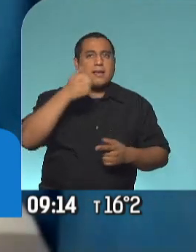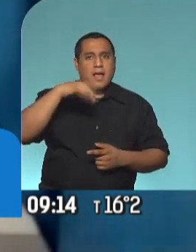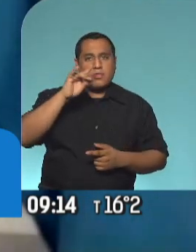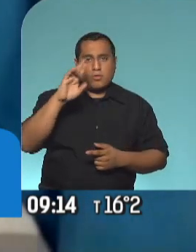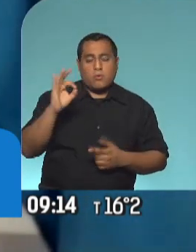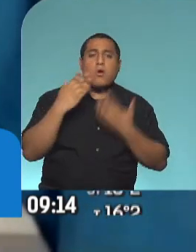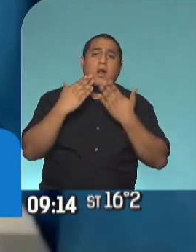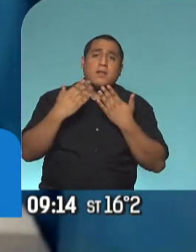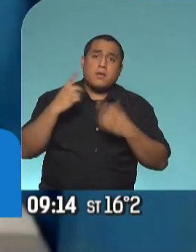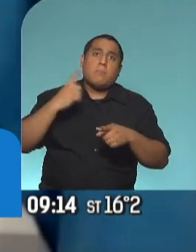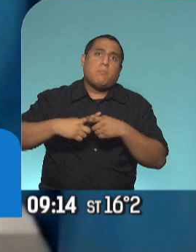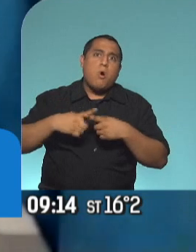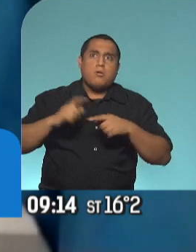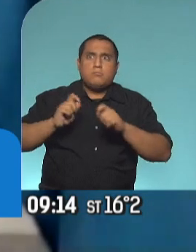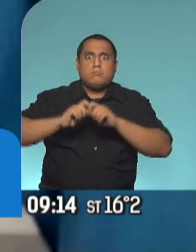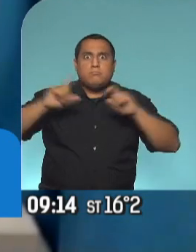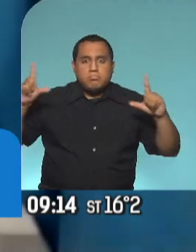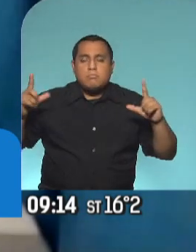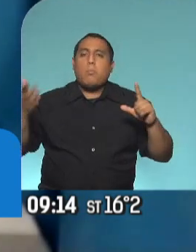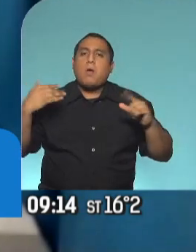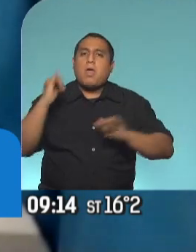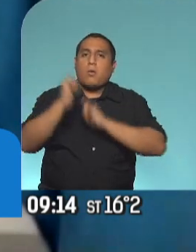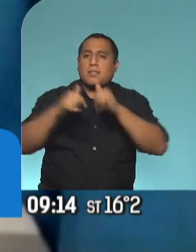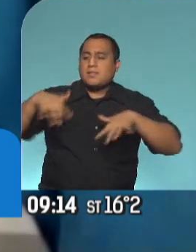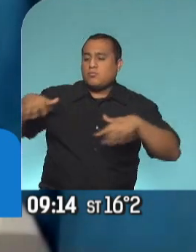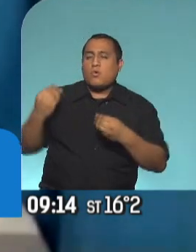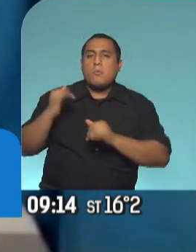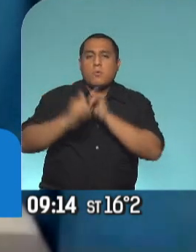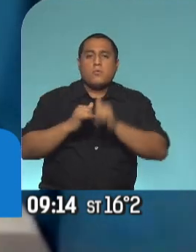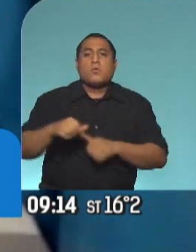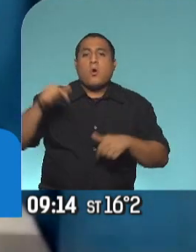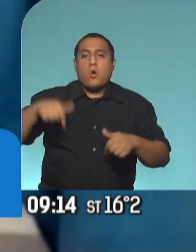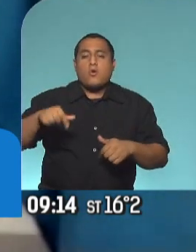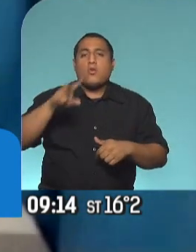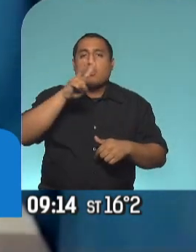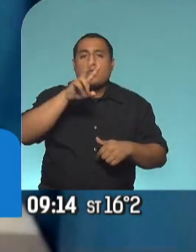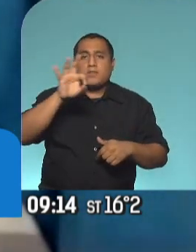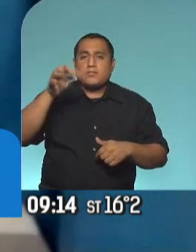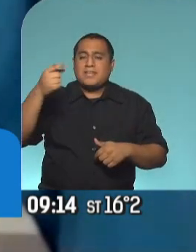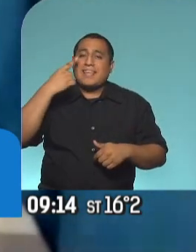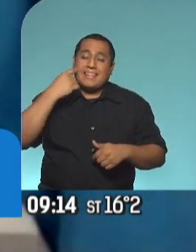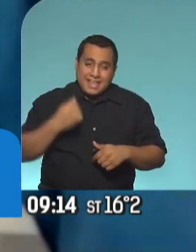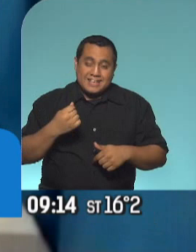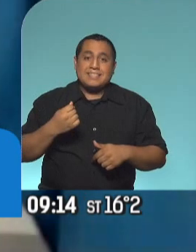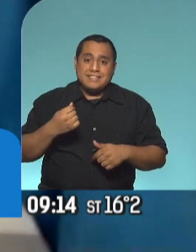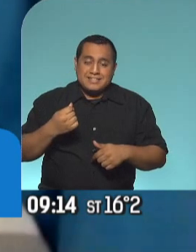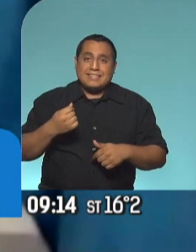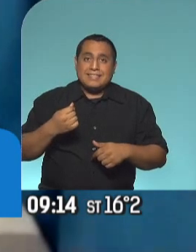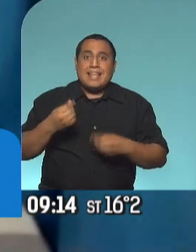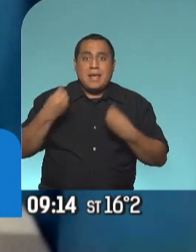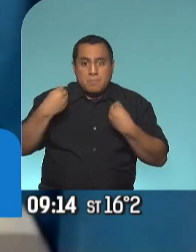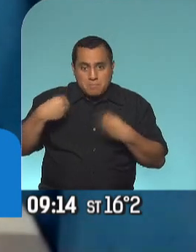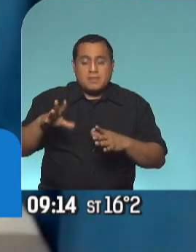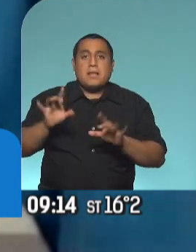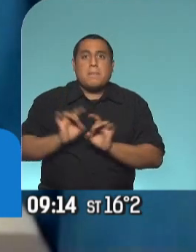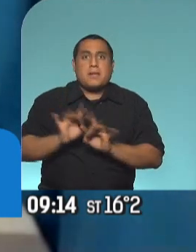esta posibilidad que nos dan de comentar nuestra realidad. Hoy llevamos 206 días de el inicio de la pandemia